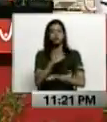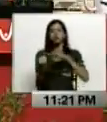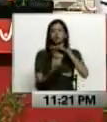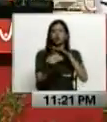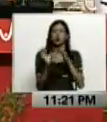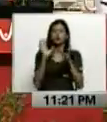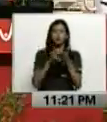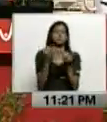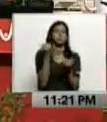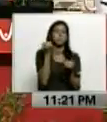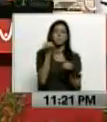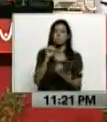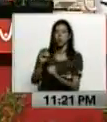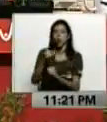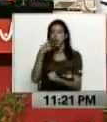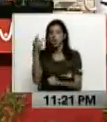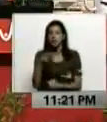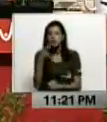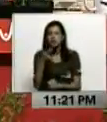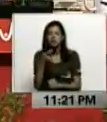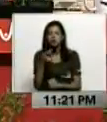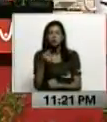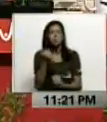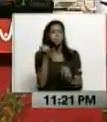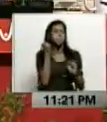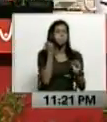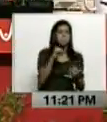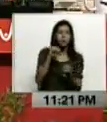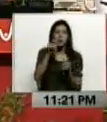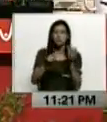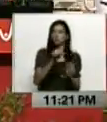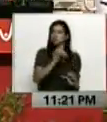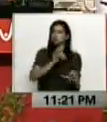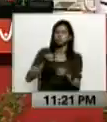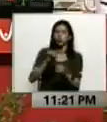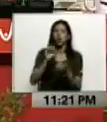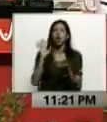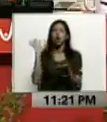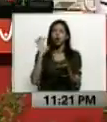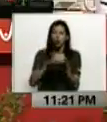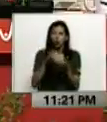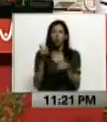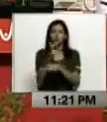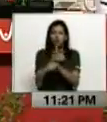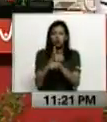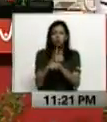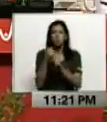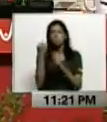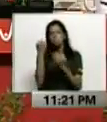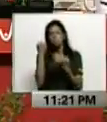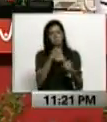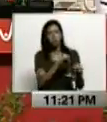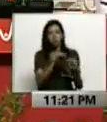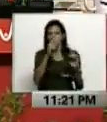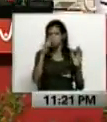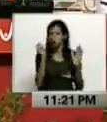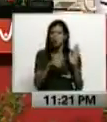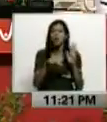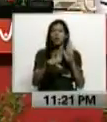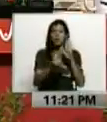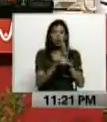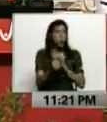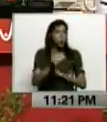del Estado así como desobediencia política la desobediencia ciudadana hacia el gobierno y la desobediencia a las leyes